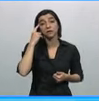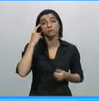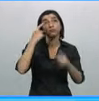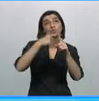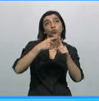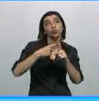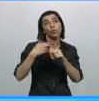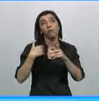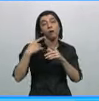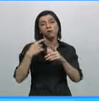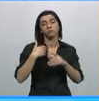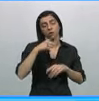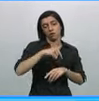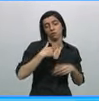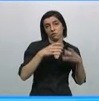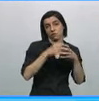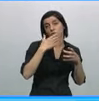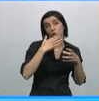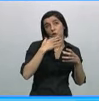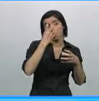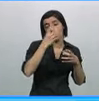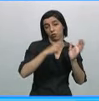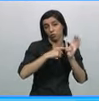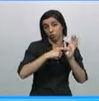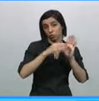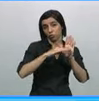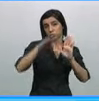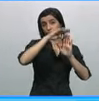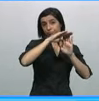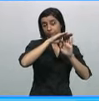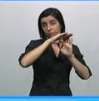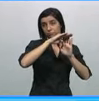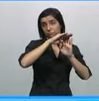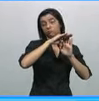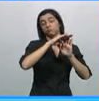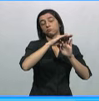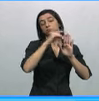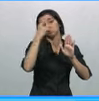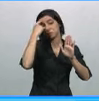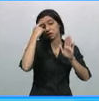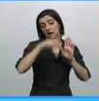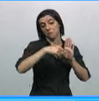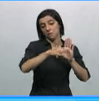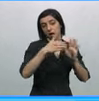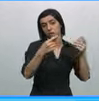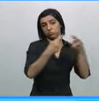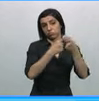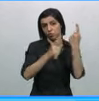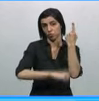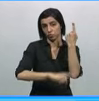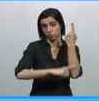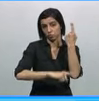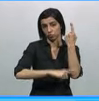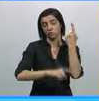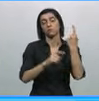Boca nos sacó 4 puntos. Sí. Si a eso le sumás que tiene que jugar contra Crucero del Norte, que por